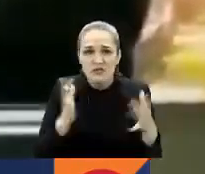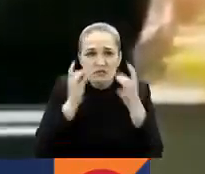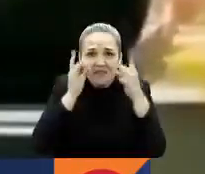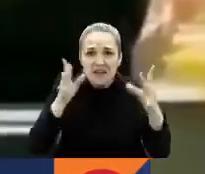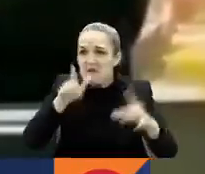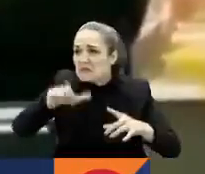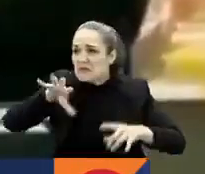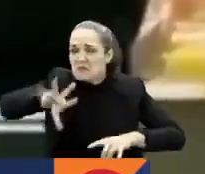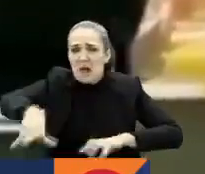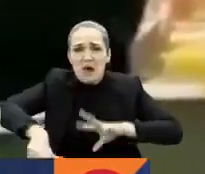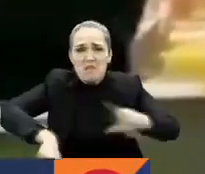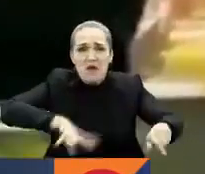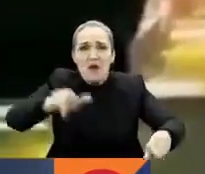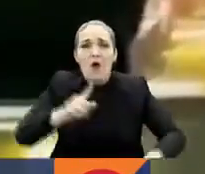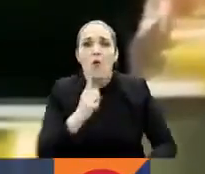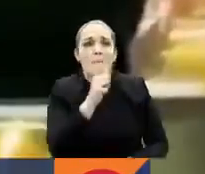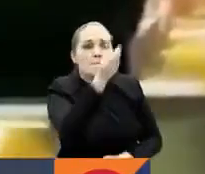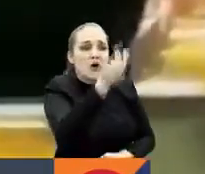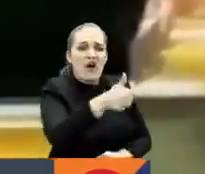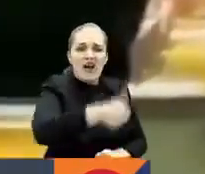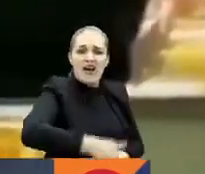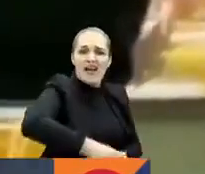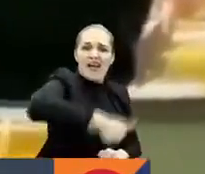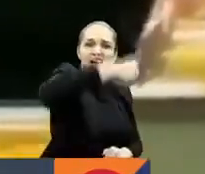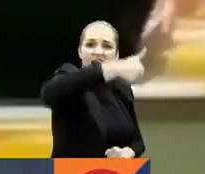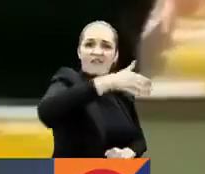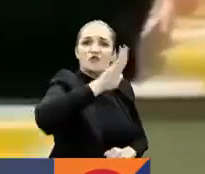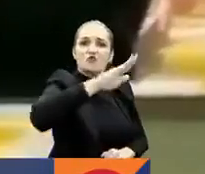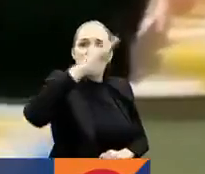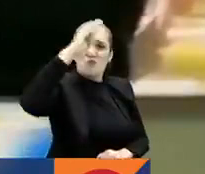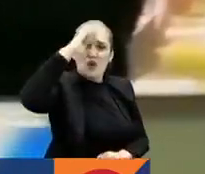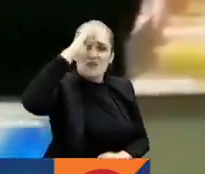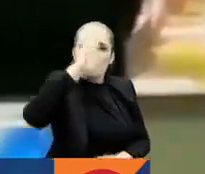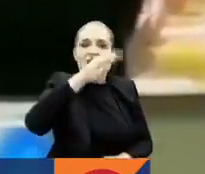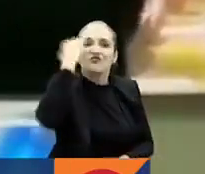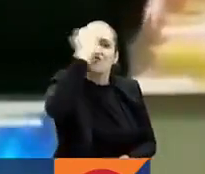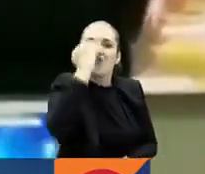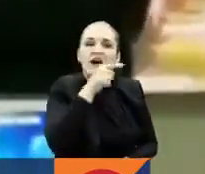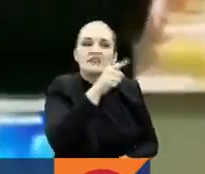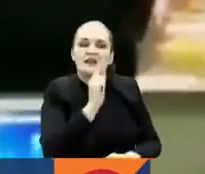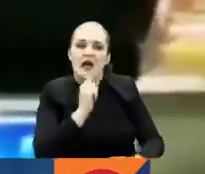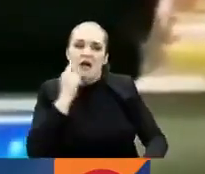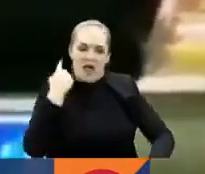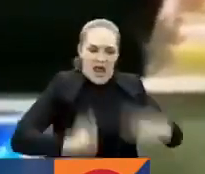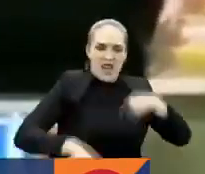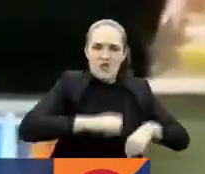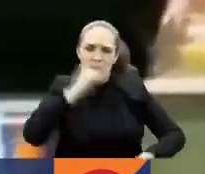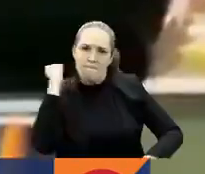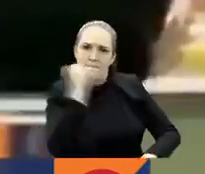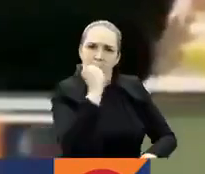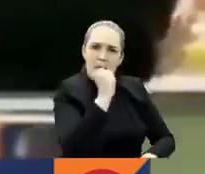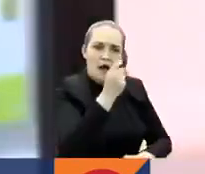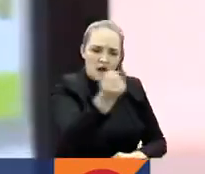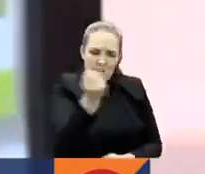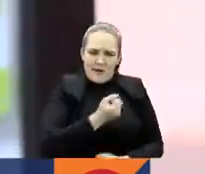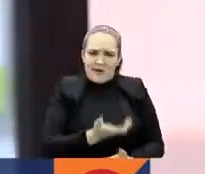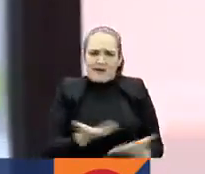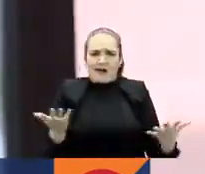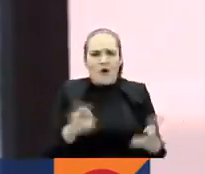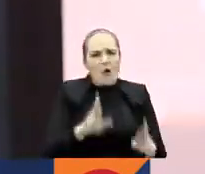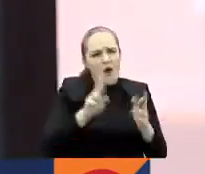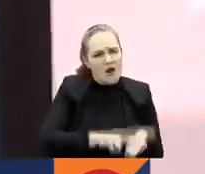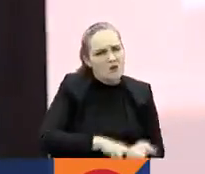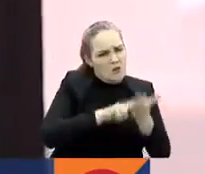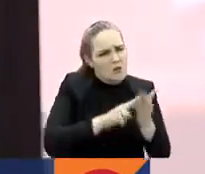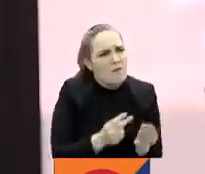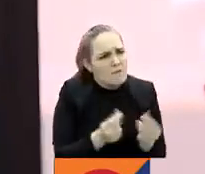sino principalmente un policía, un capitán de la SIJÍN de la ciudad de Soacha herido. Esperamos su pronta recuperación. El secretario